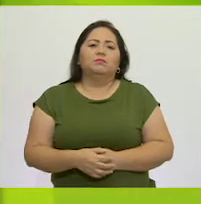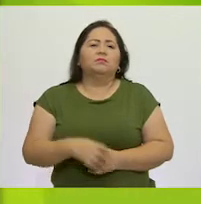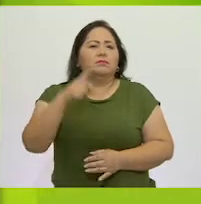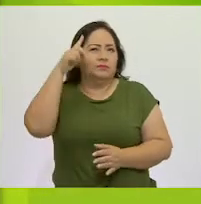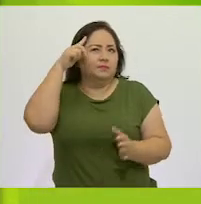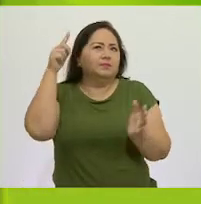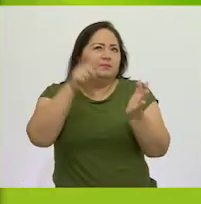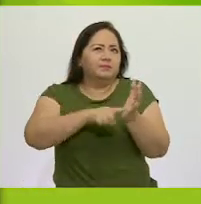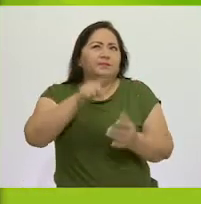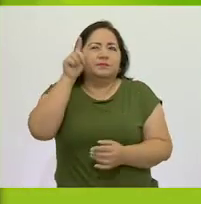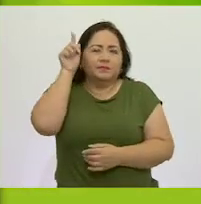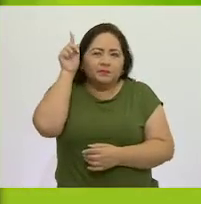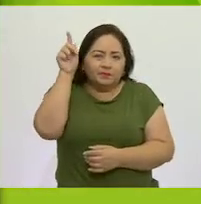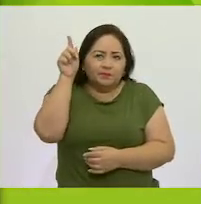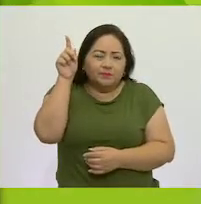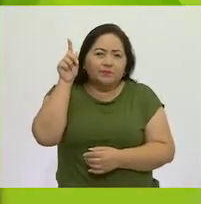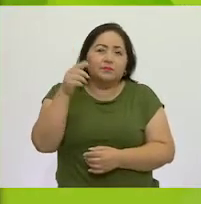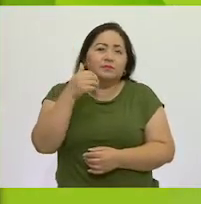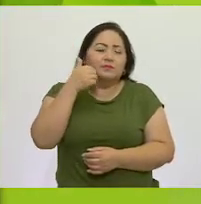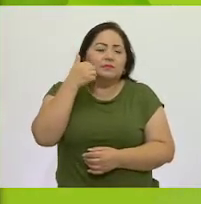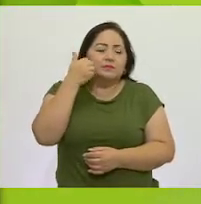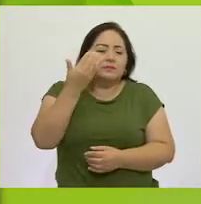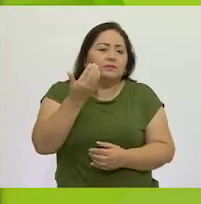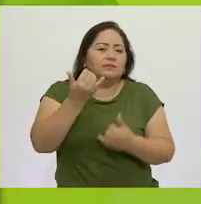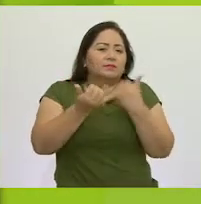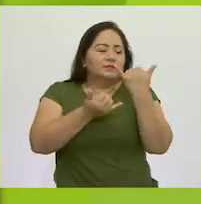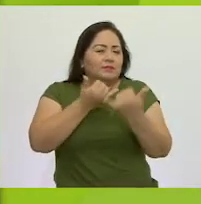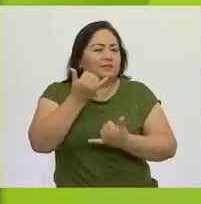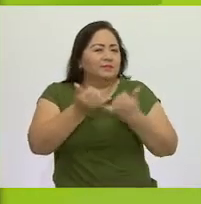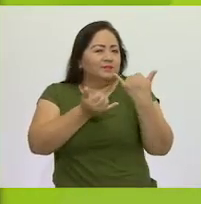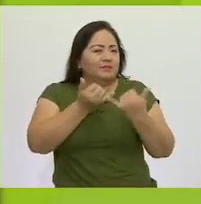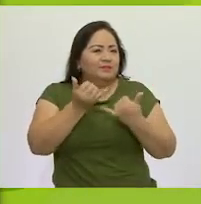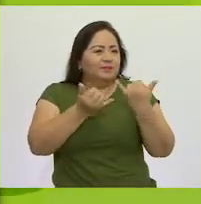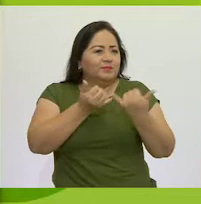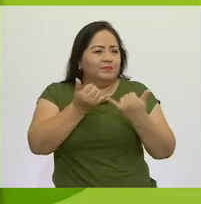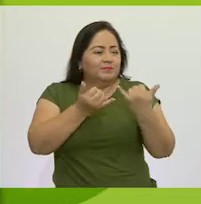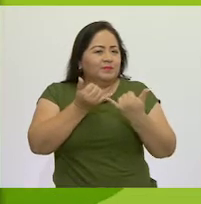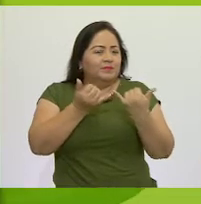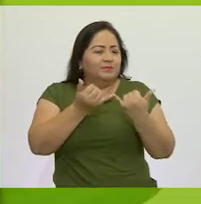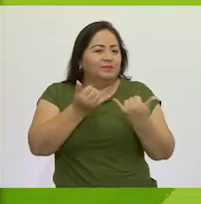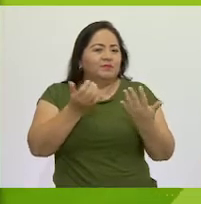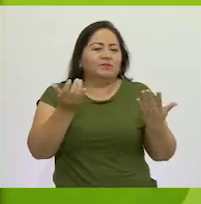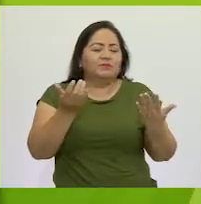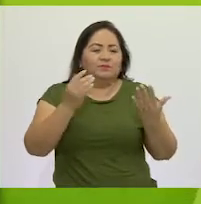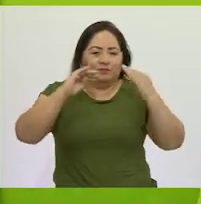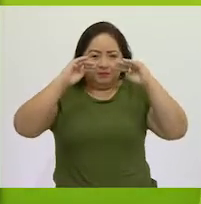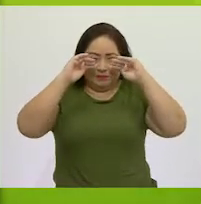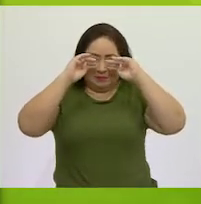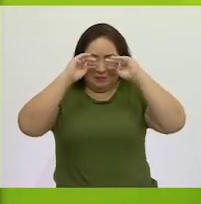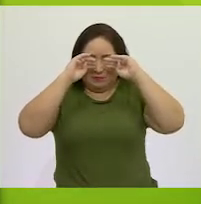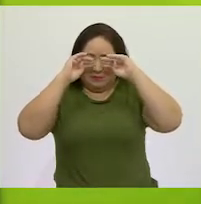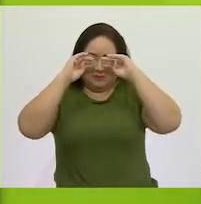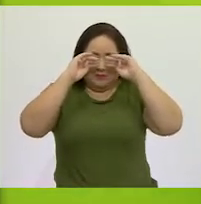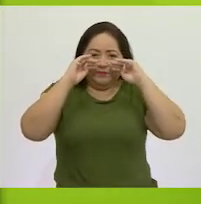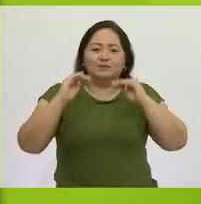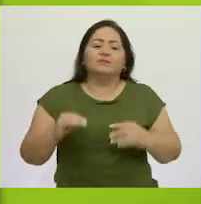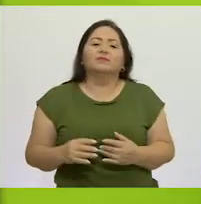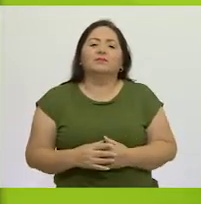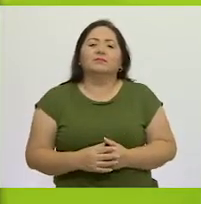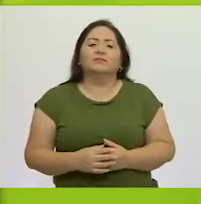ella quiere jugar a las